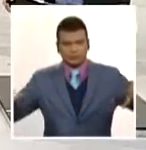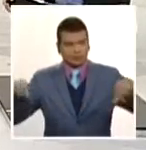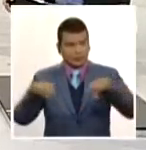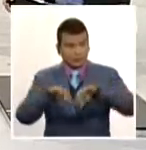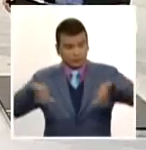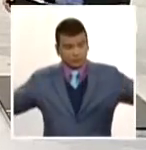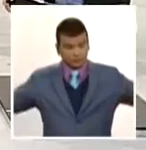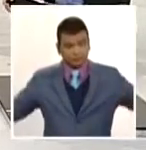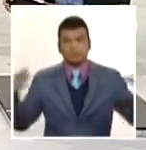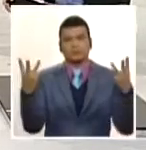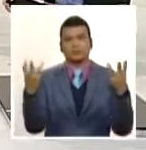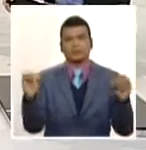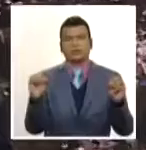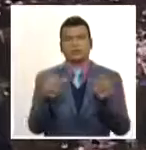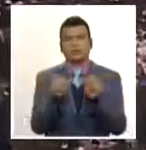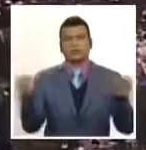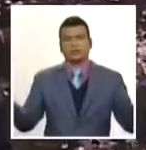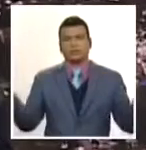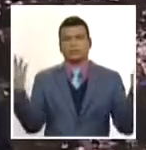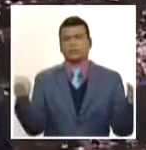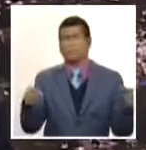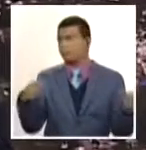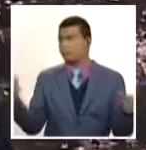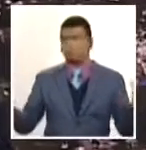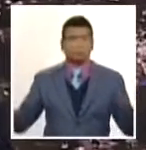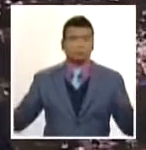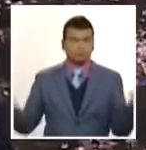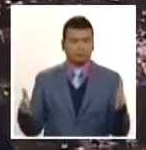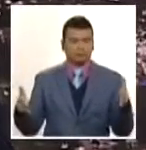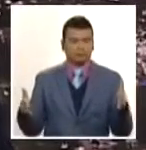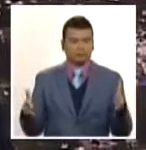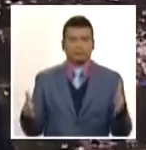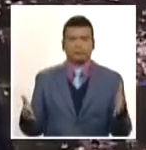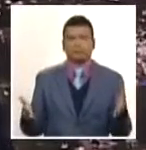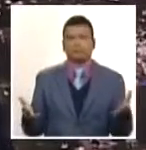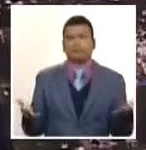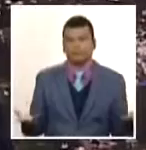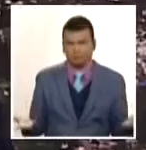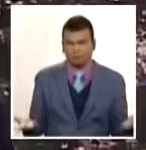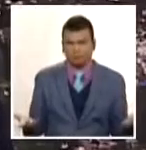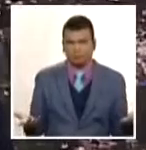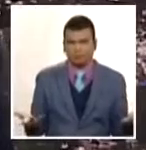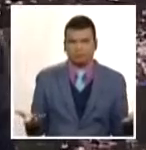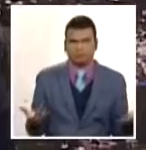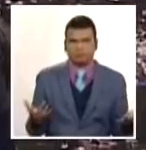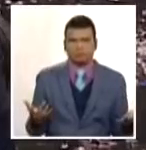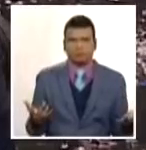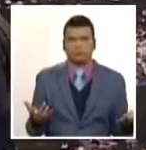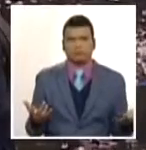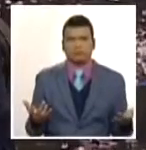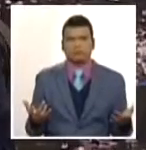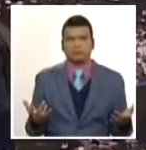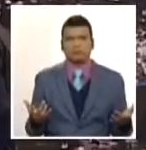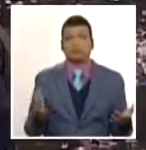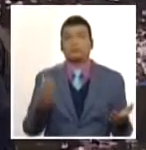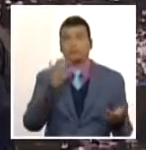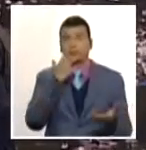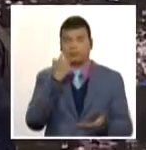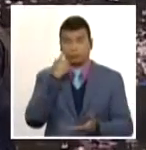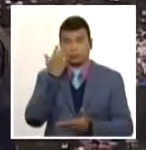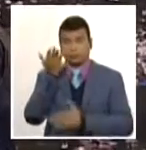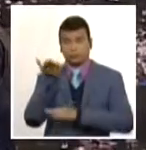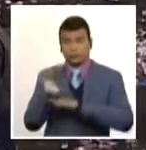ocupación del espacio incluso hasta el borde del río y cultivo hasta el borde del río. Uno de los puntos, si uno va a plantear un